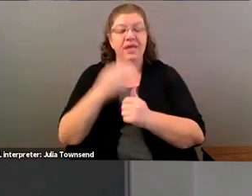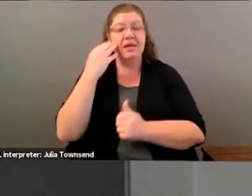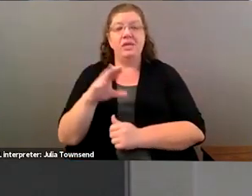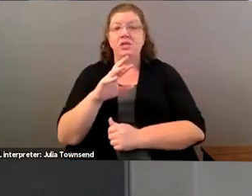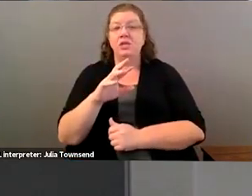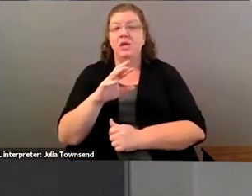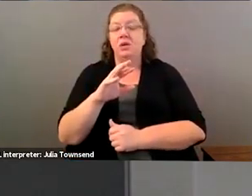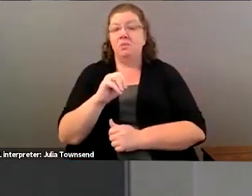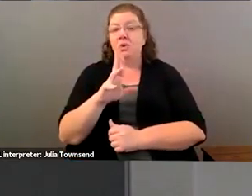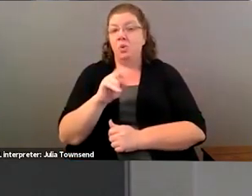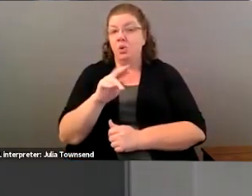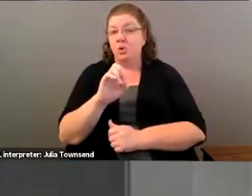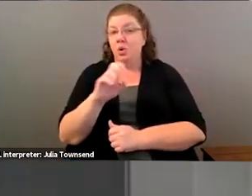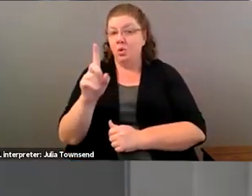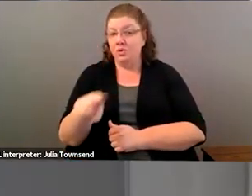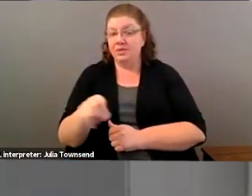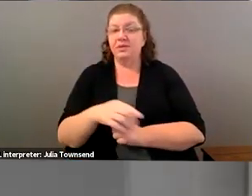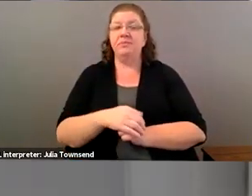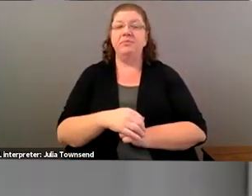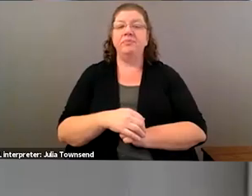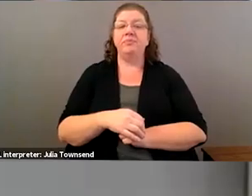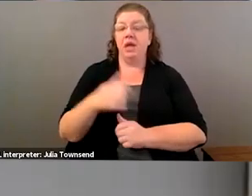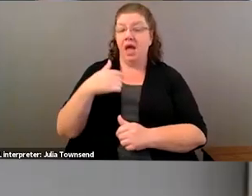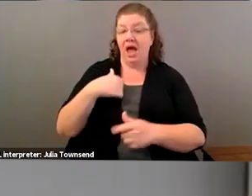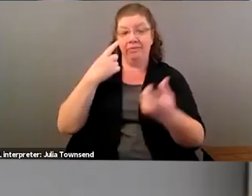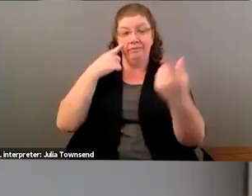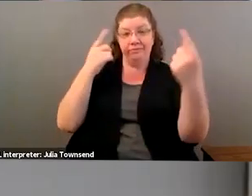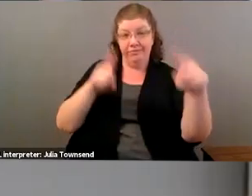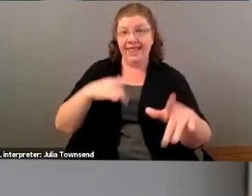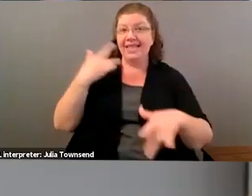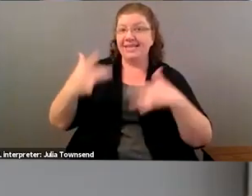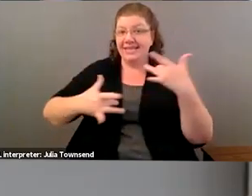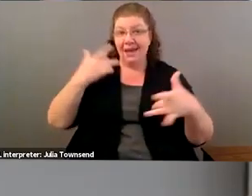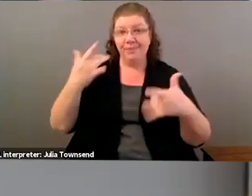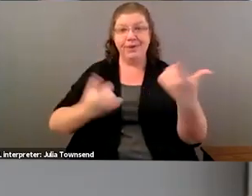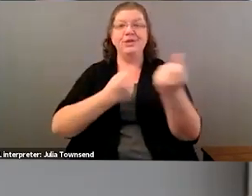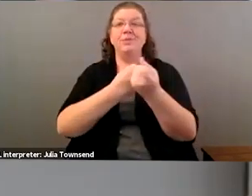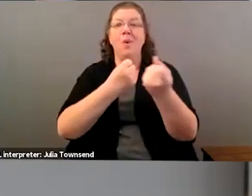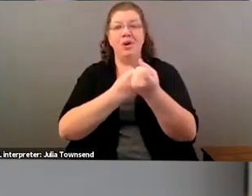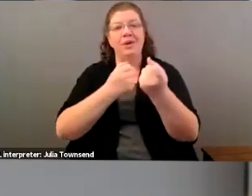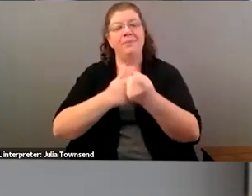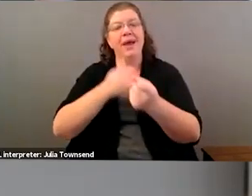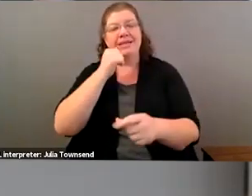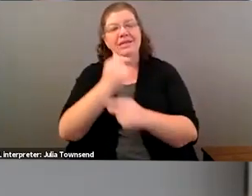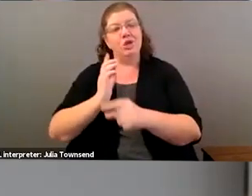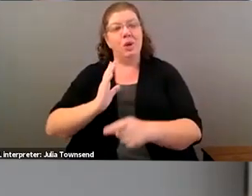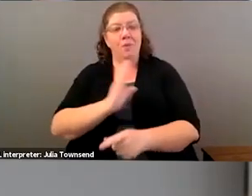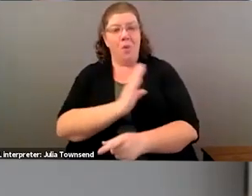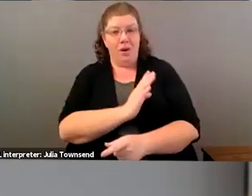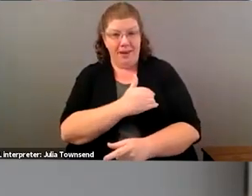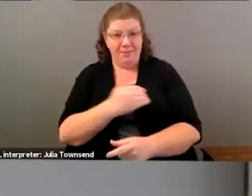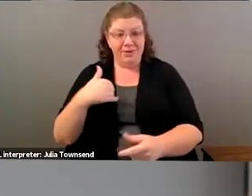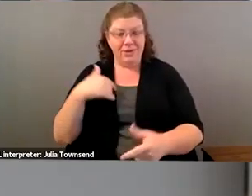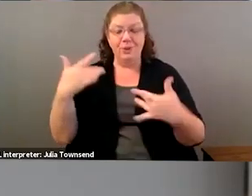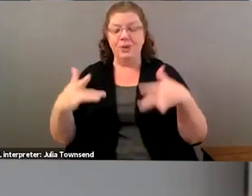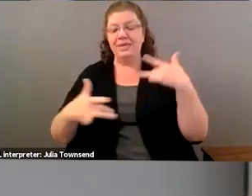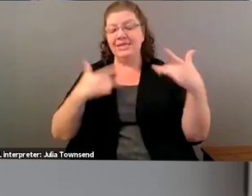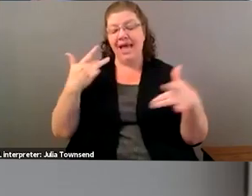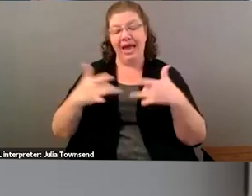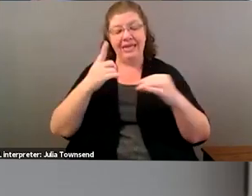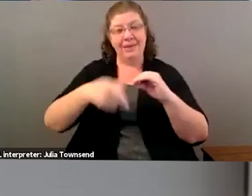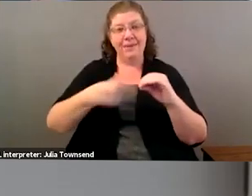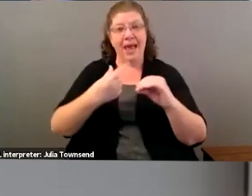muñoz si yo también puedes comparto la emoción y el apoyo aquí de mis compañeras y estoy muy